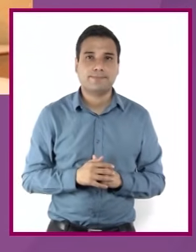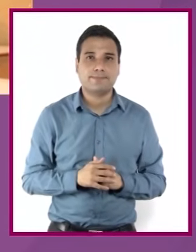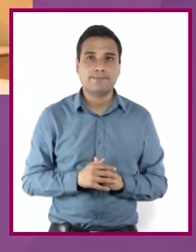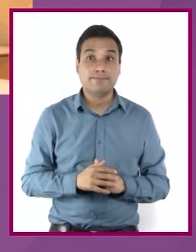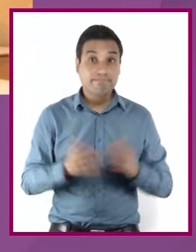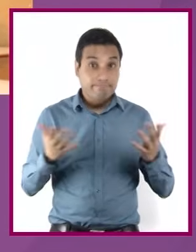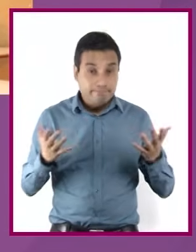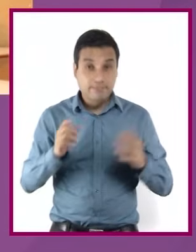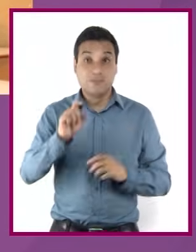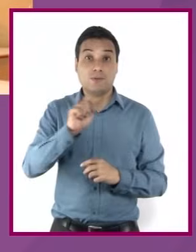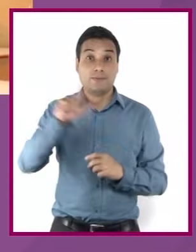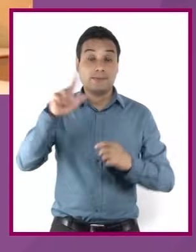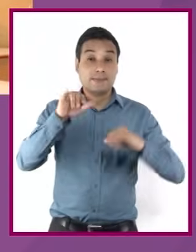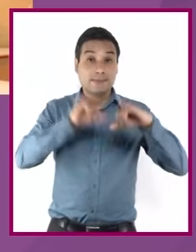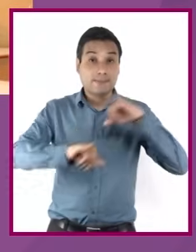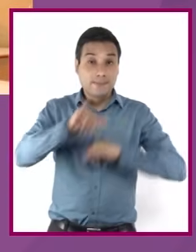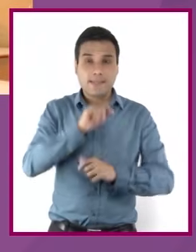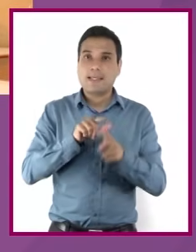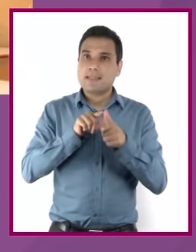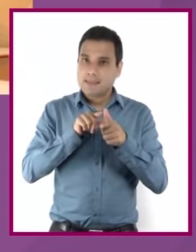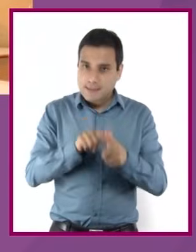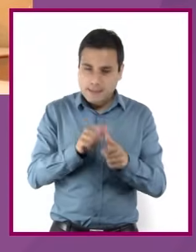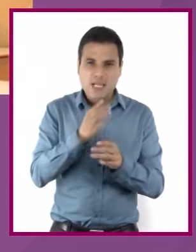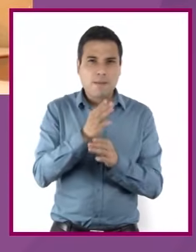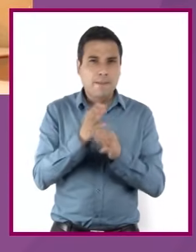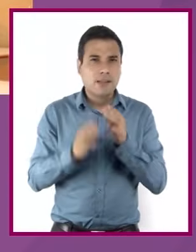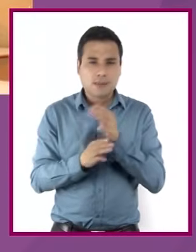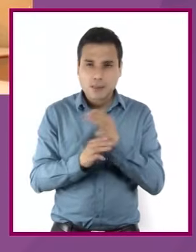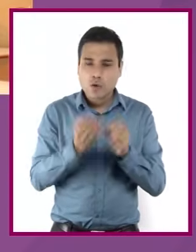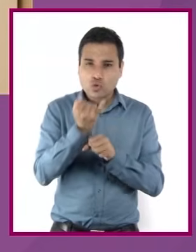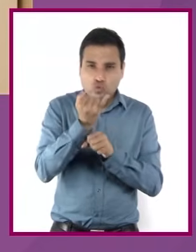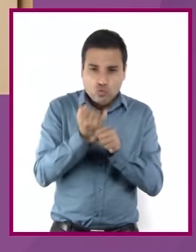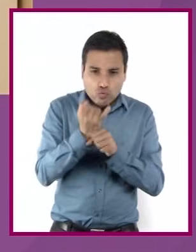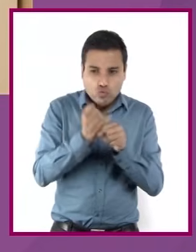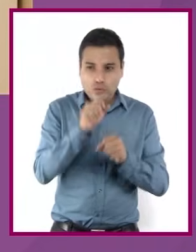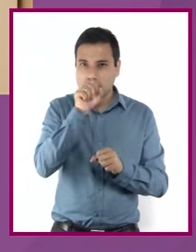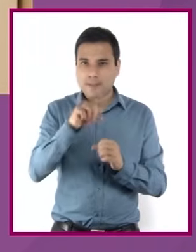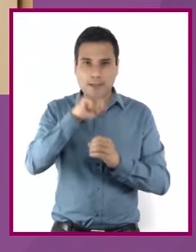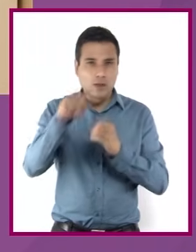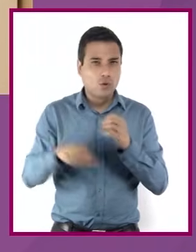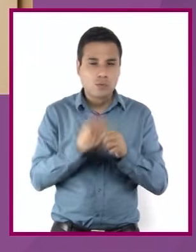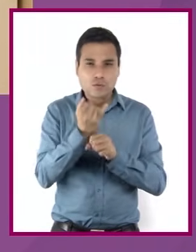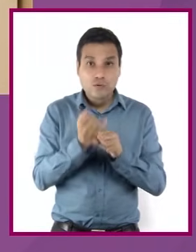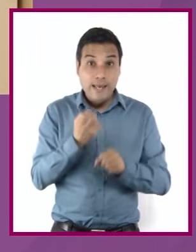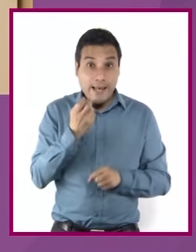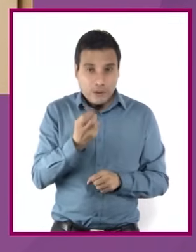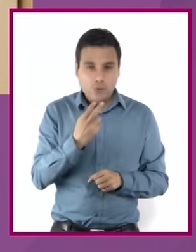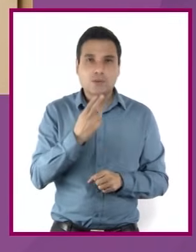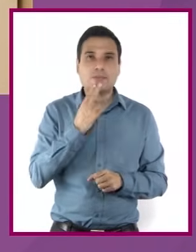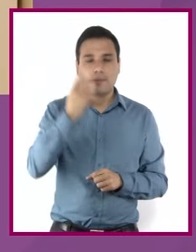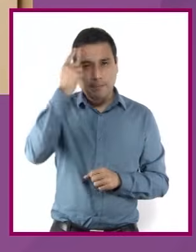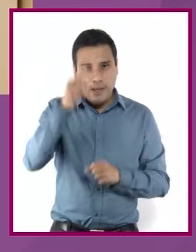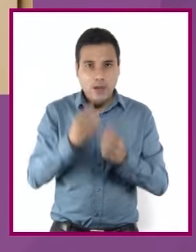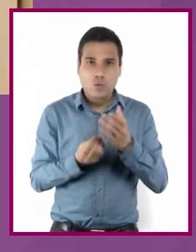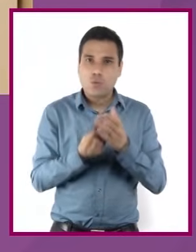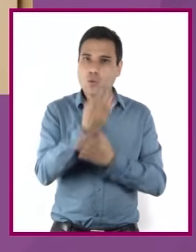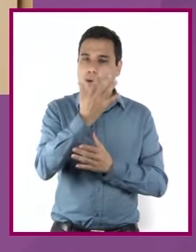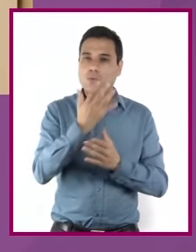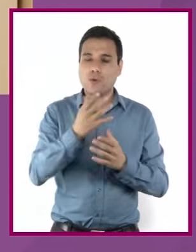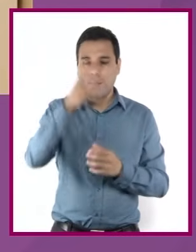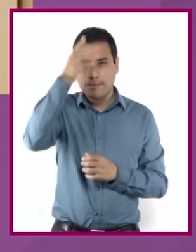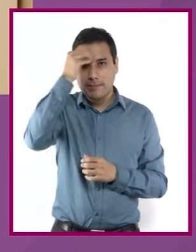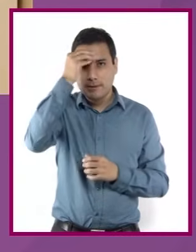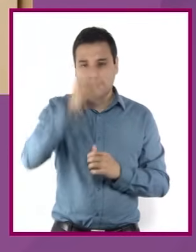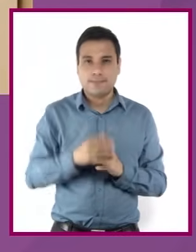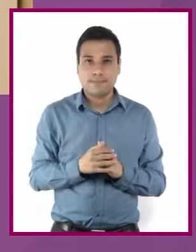Los científicos siguen estudiando la materia y por tanto al átomo. Esto permite que se generen nuevos conocimientos y da pie